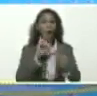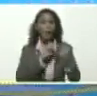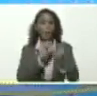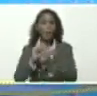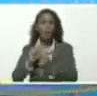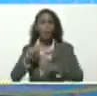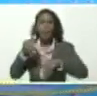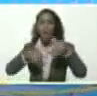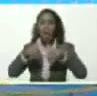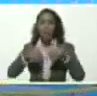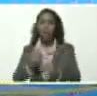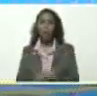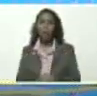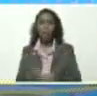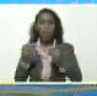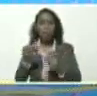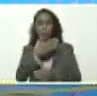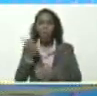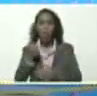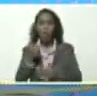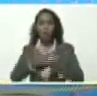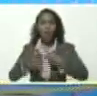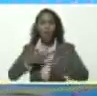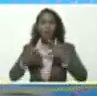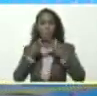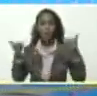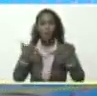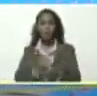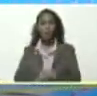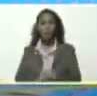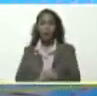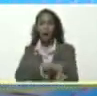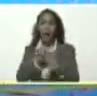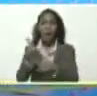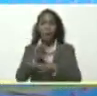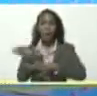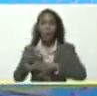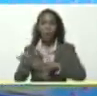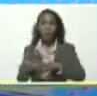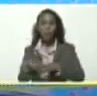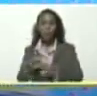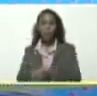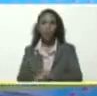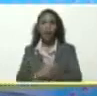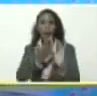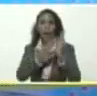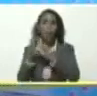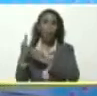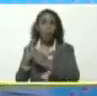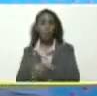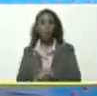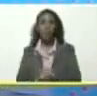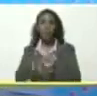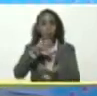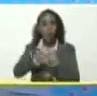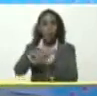electoral, para mejorar los servicios públicos allí en el municipio, en la comunidad, en los